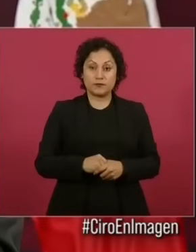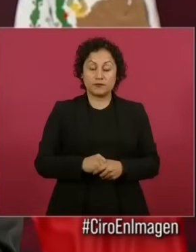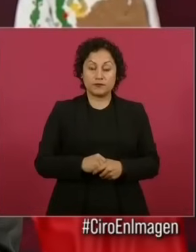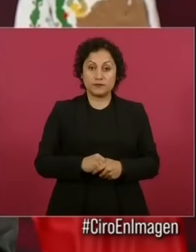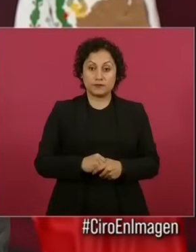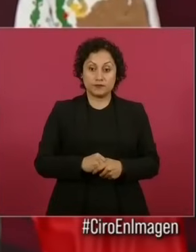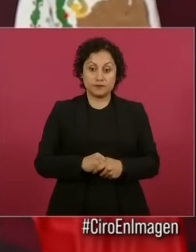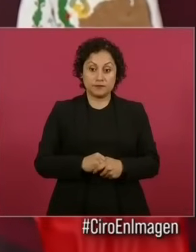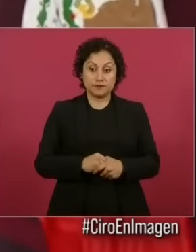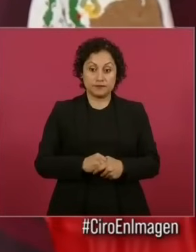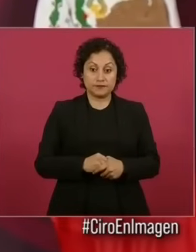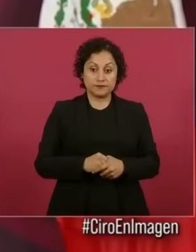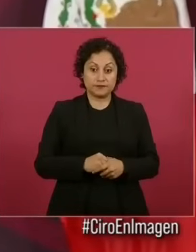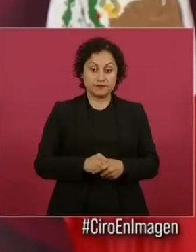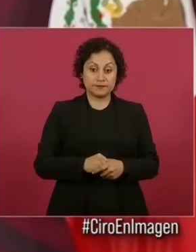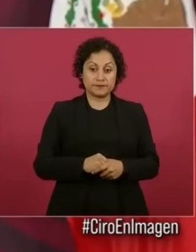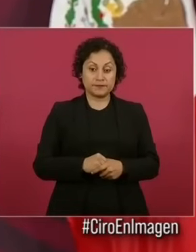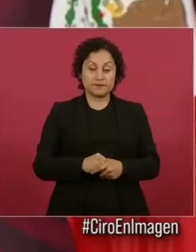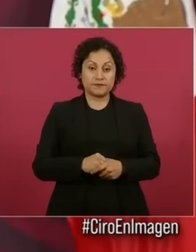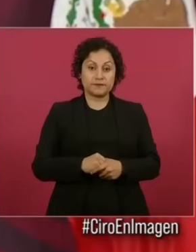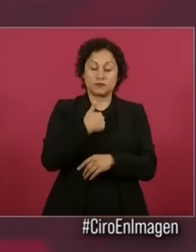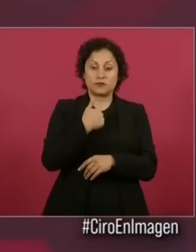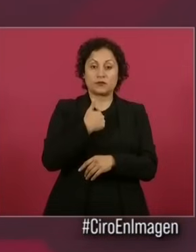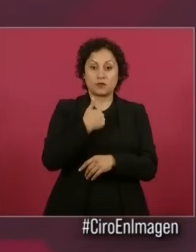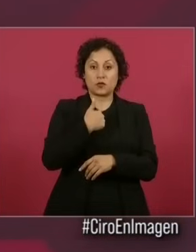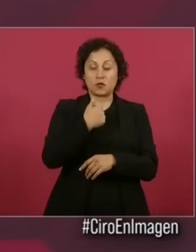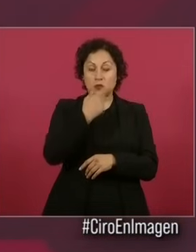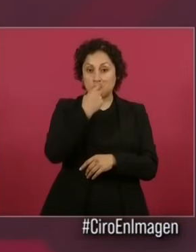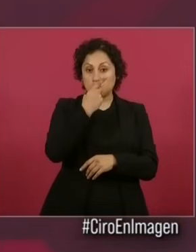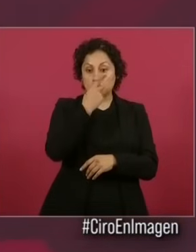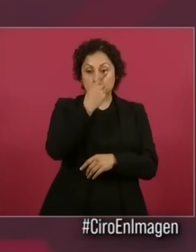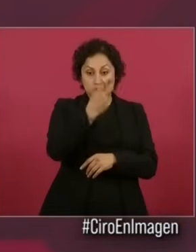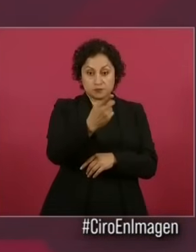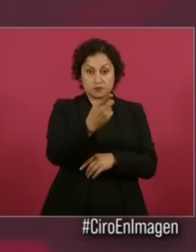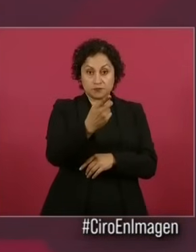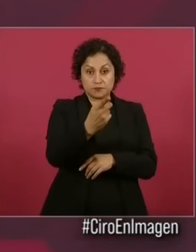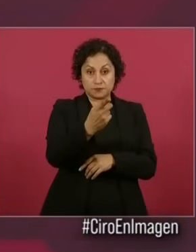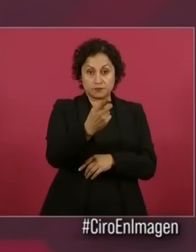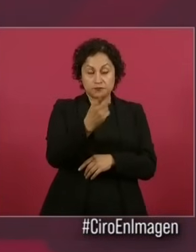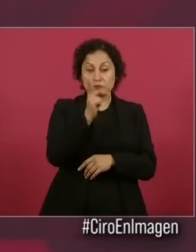decirlo en una palabra, con todo respeto,